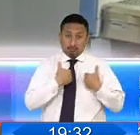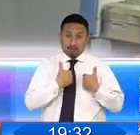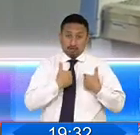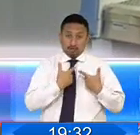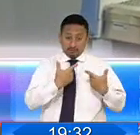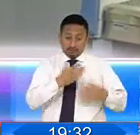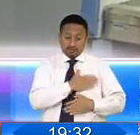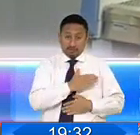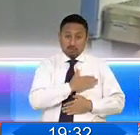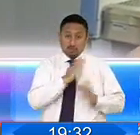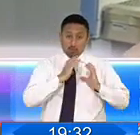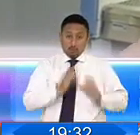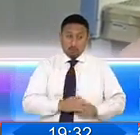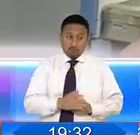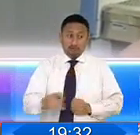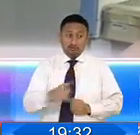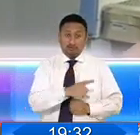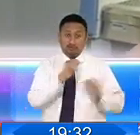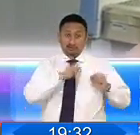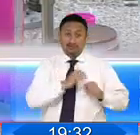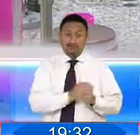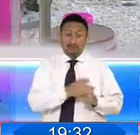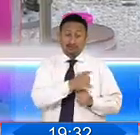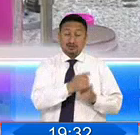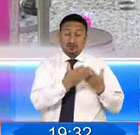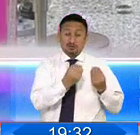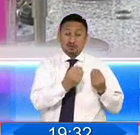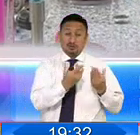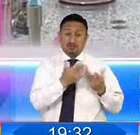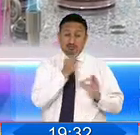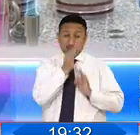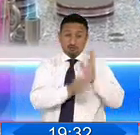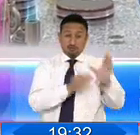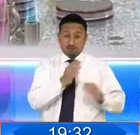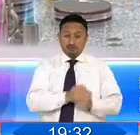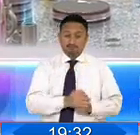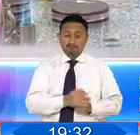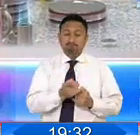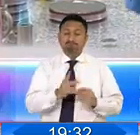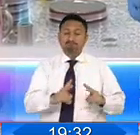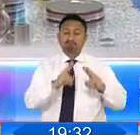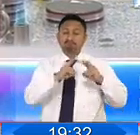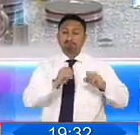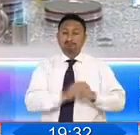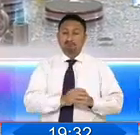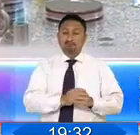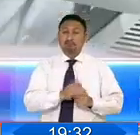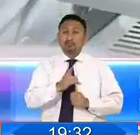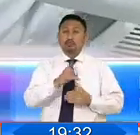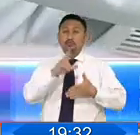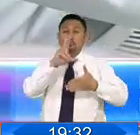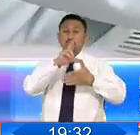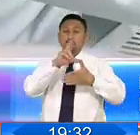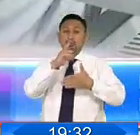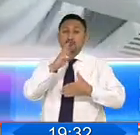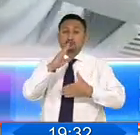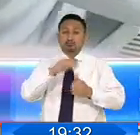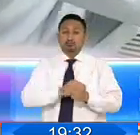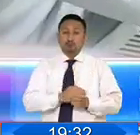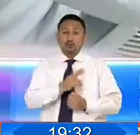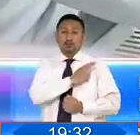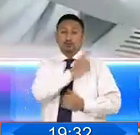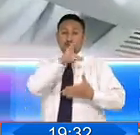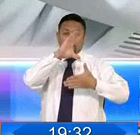vacas, porque vacas están full de coronavirus. La investigación fue efectuada con el apoyo de la Universidad de las Américas, la cual se extendería